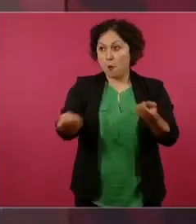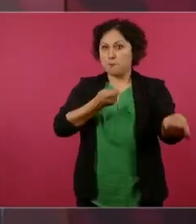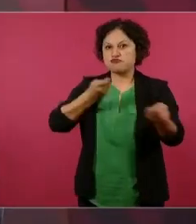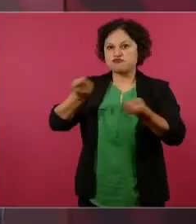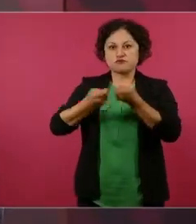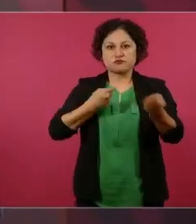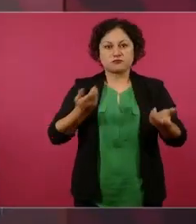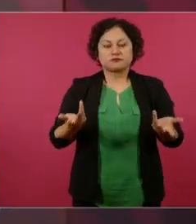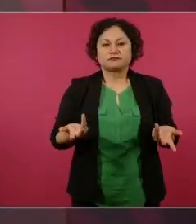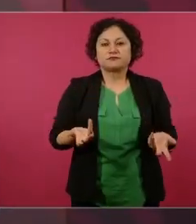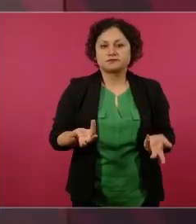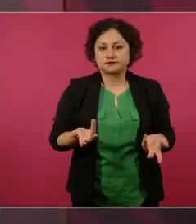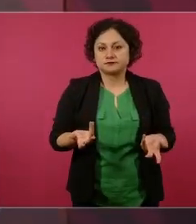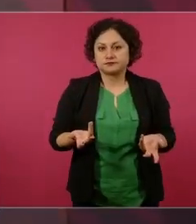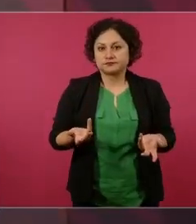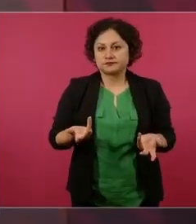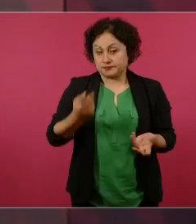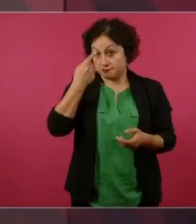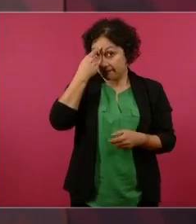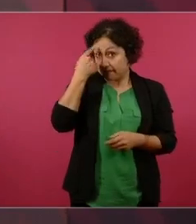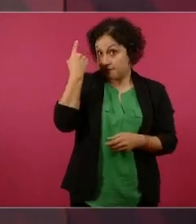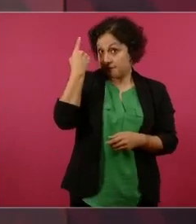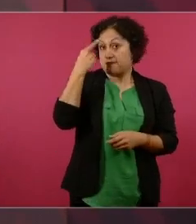y detener